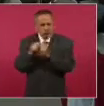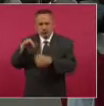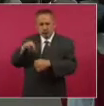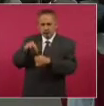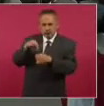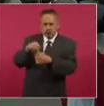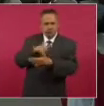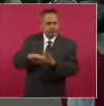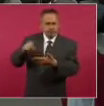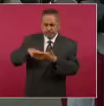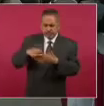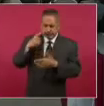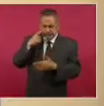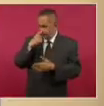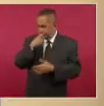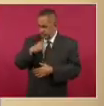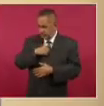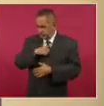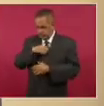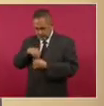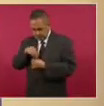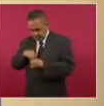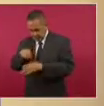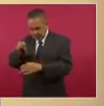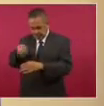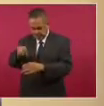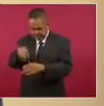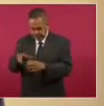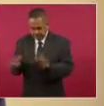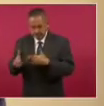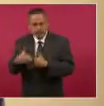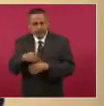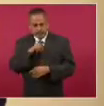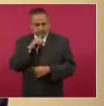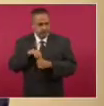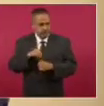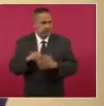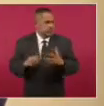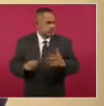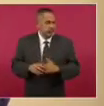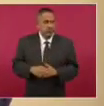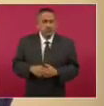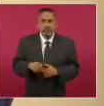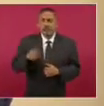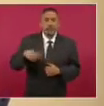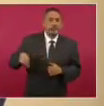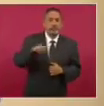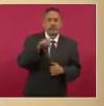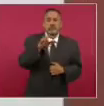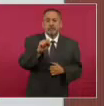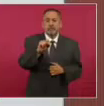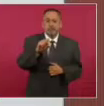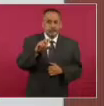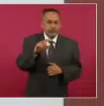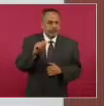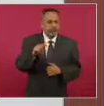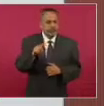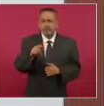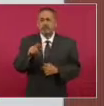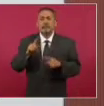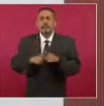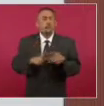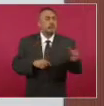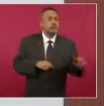libre y secreto. Los servidores públicos de la Secretaría del Trabajo no son impuestos por